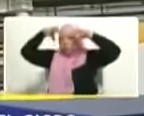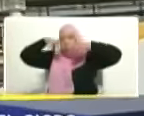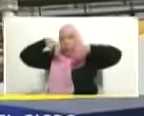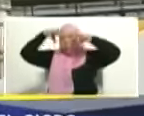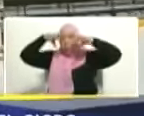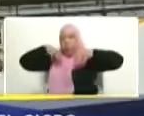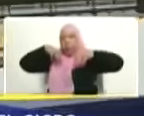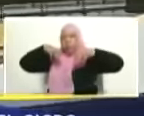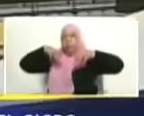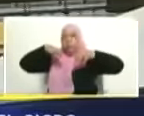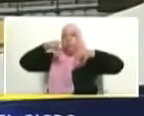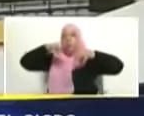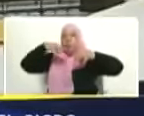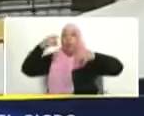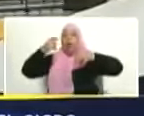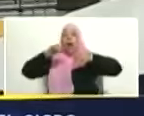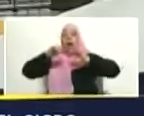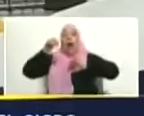¿Ah? Por allá se están mojando.